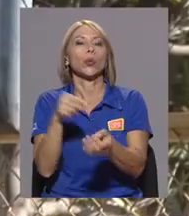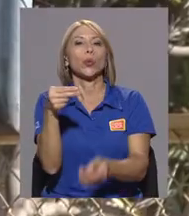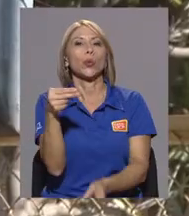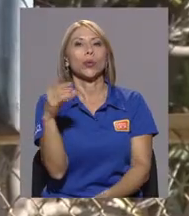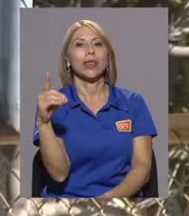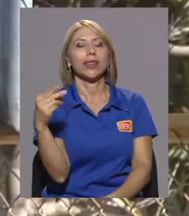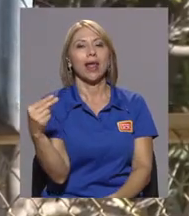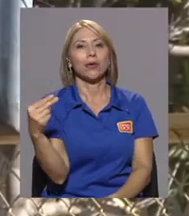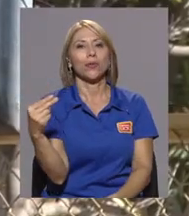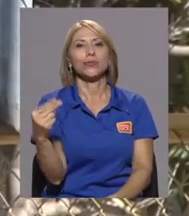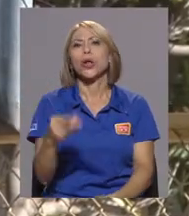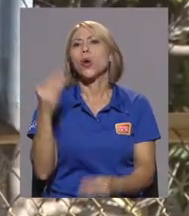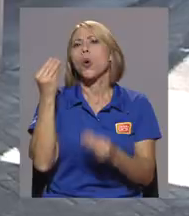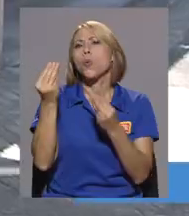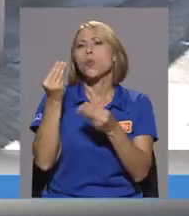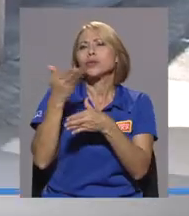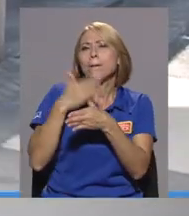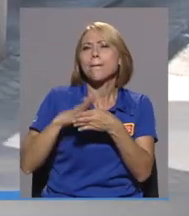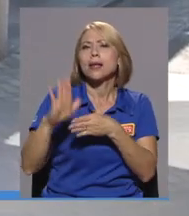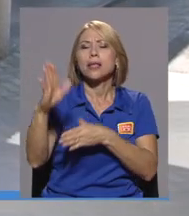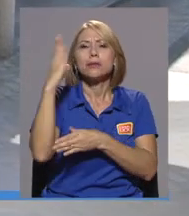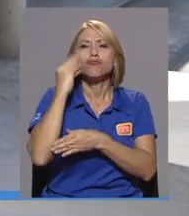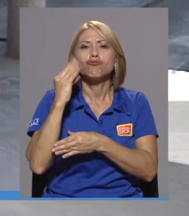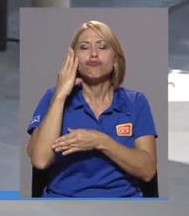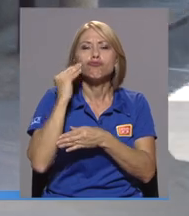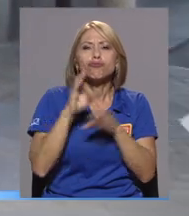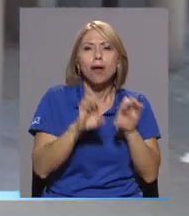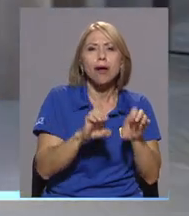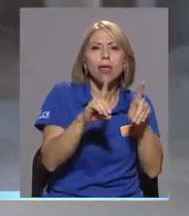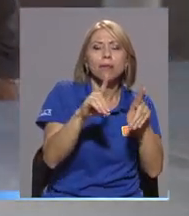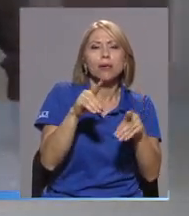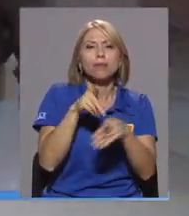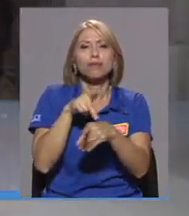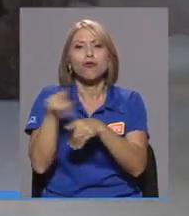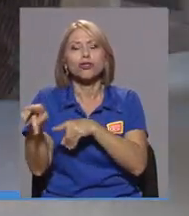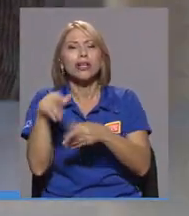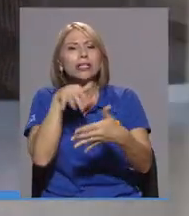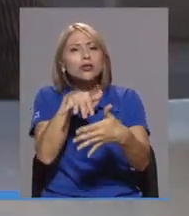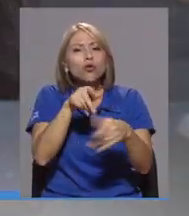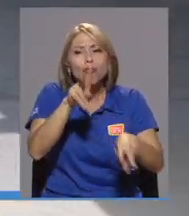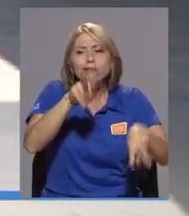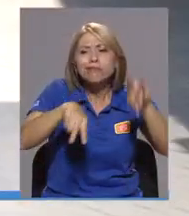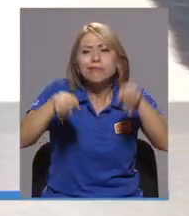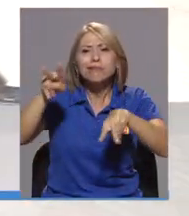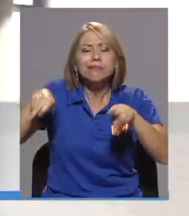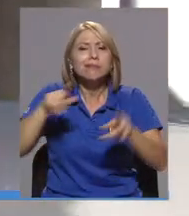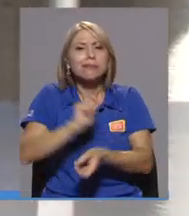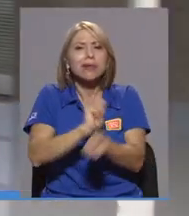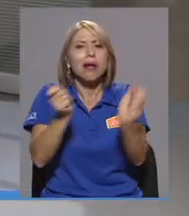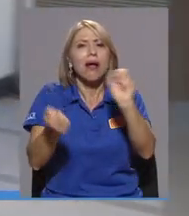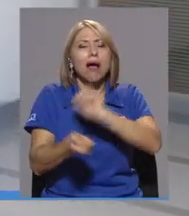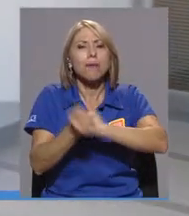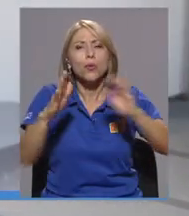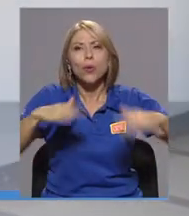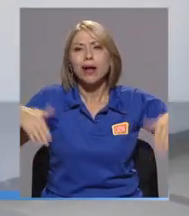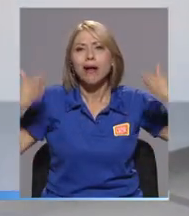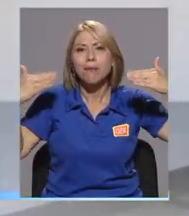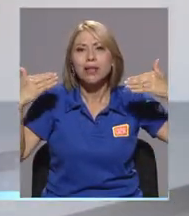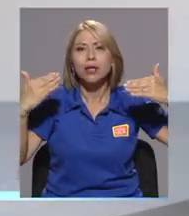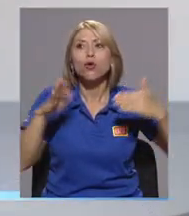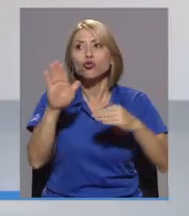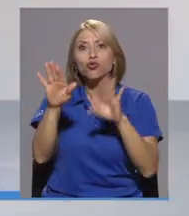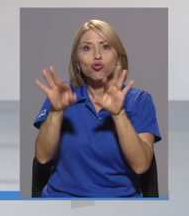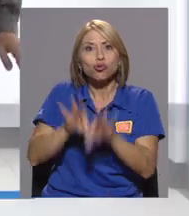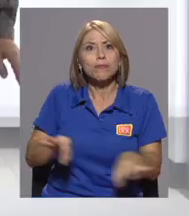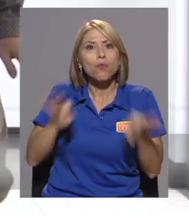El doctor Hugo Hidalgo ha destinado gran parte de su trayectoria académica y profesional al estudio de la variabilidad y el cambio climático, y sus